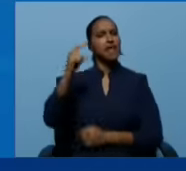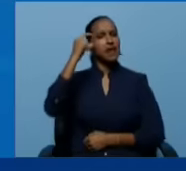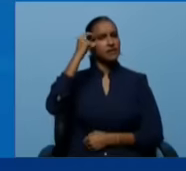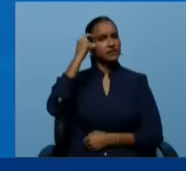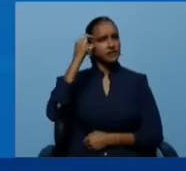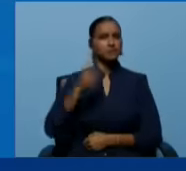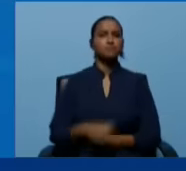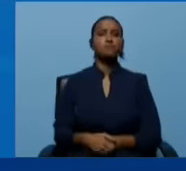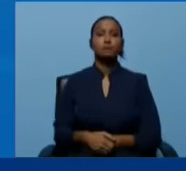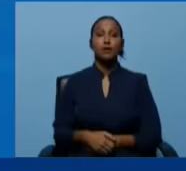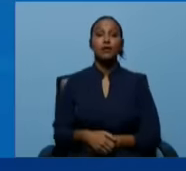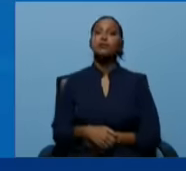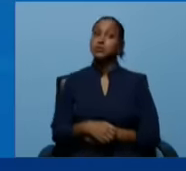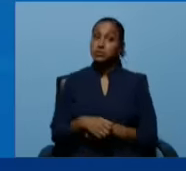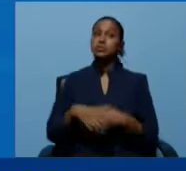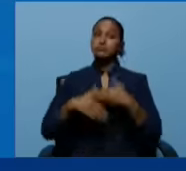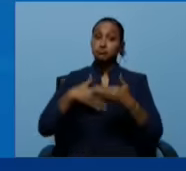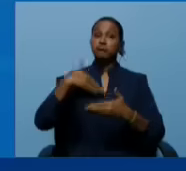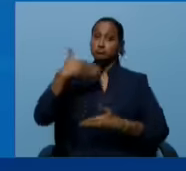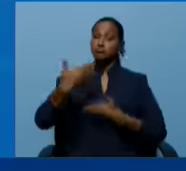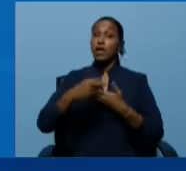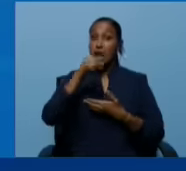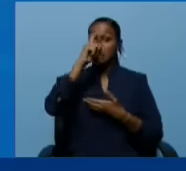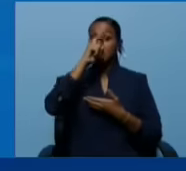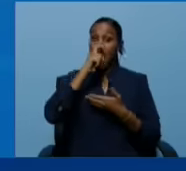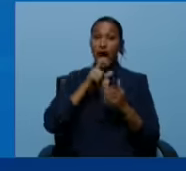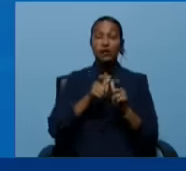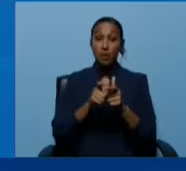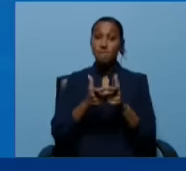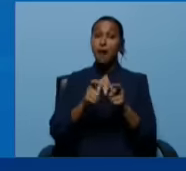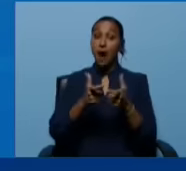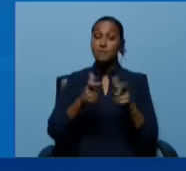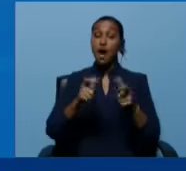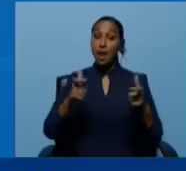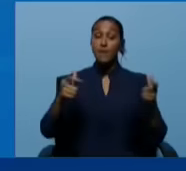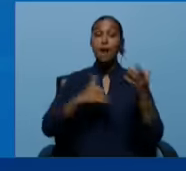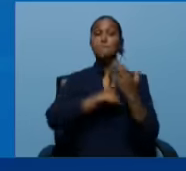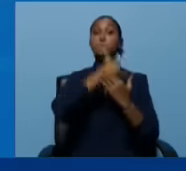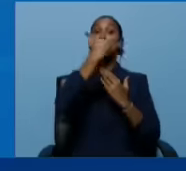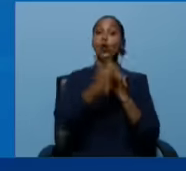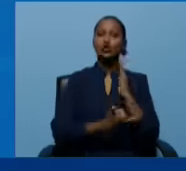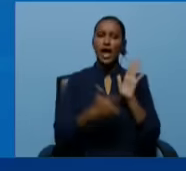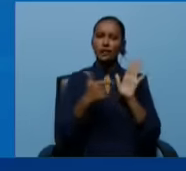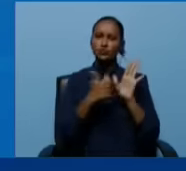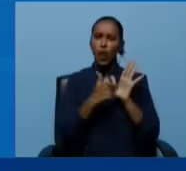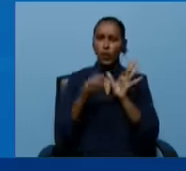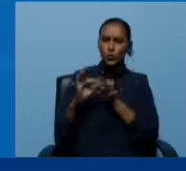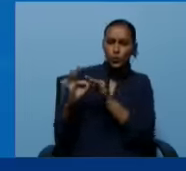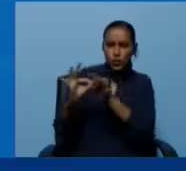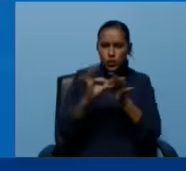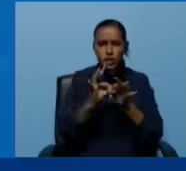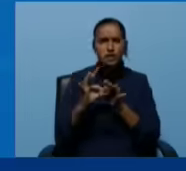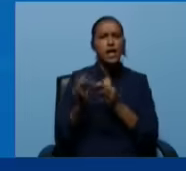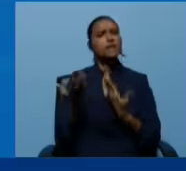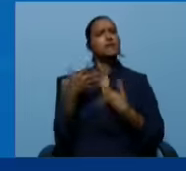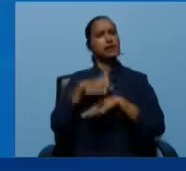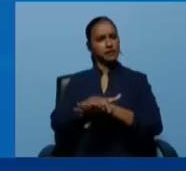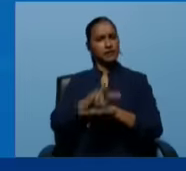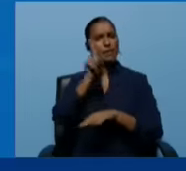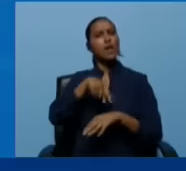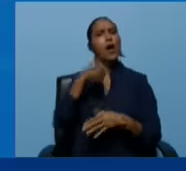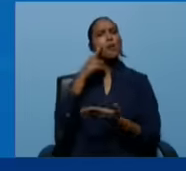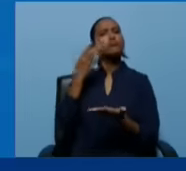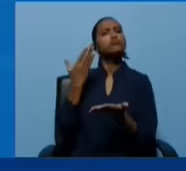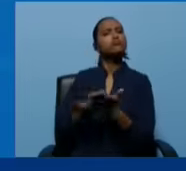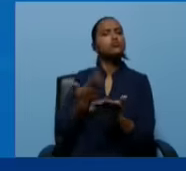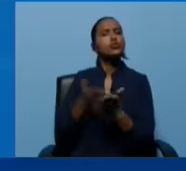crecimiento de este gran proyecto unionista e integracionista, hemos constatado el trabajo y liderazgo del